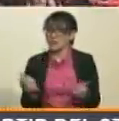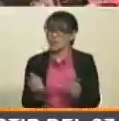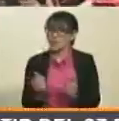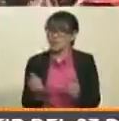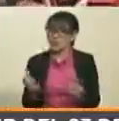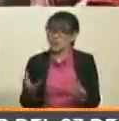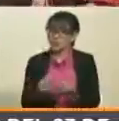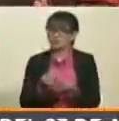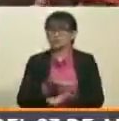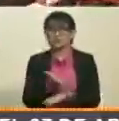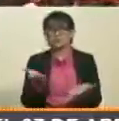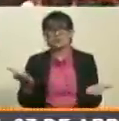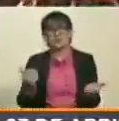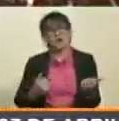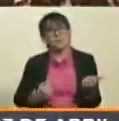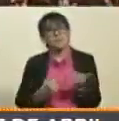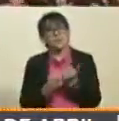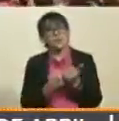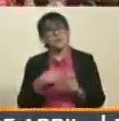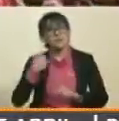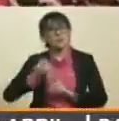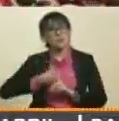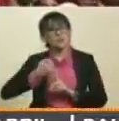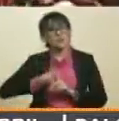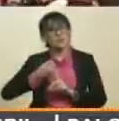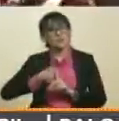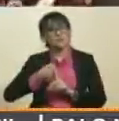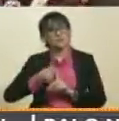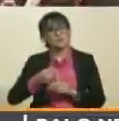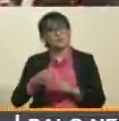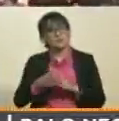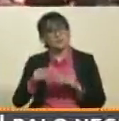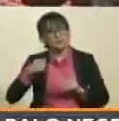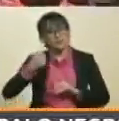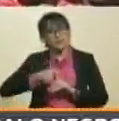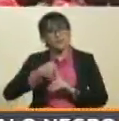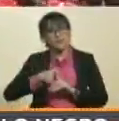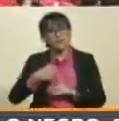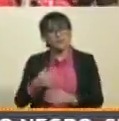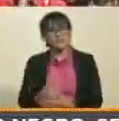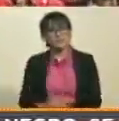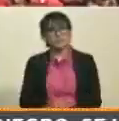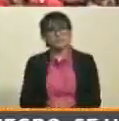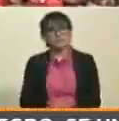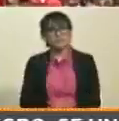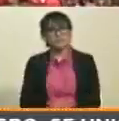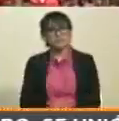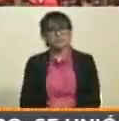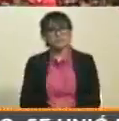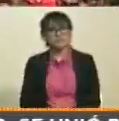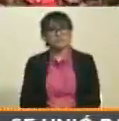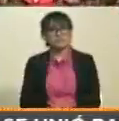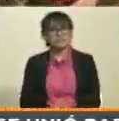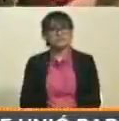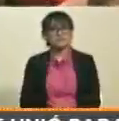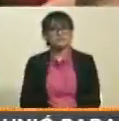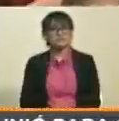ustedes en el apoyo, en la lucha, en todas las batallas que hemos dado.